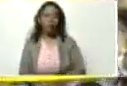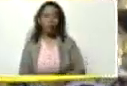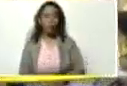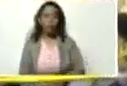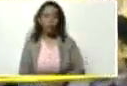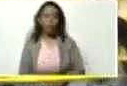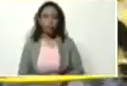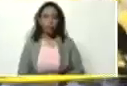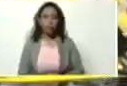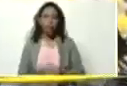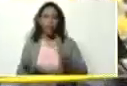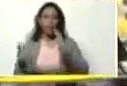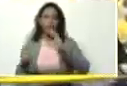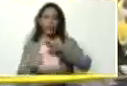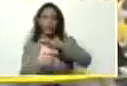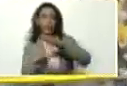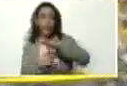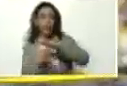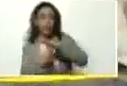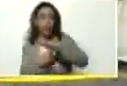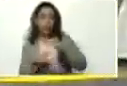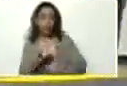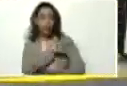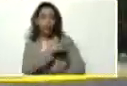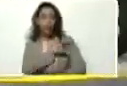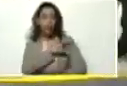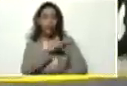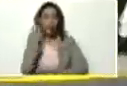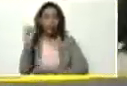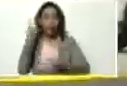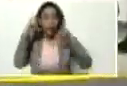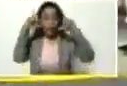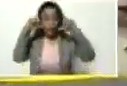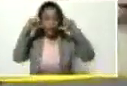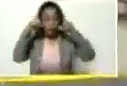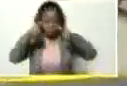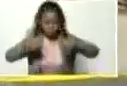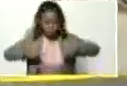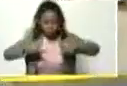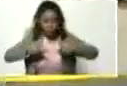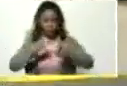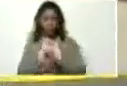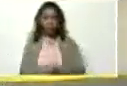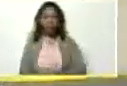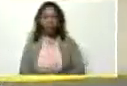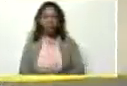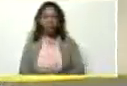Caraballo, técnico superior universitario en radioimagenología.